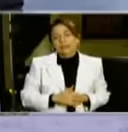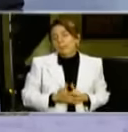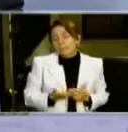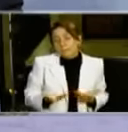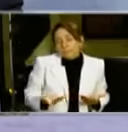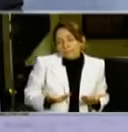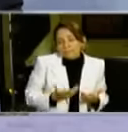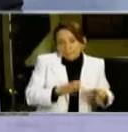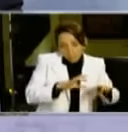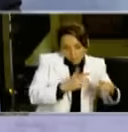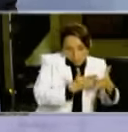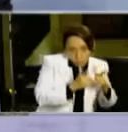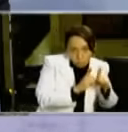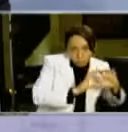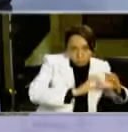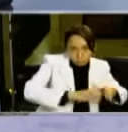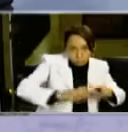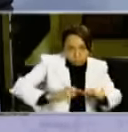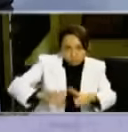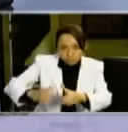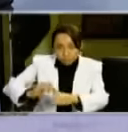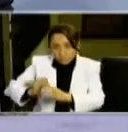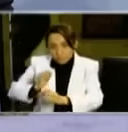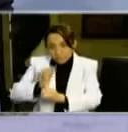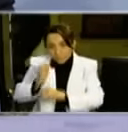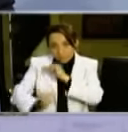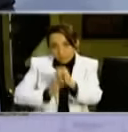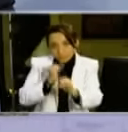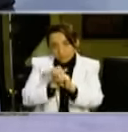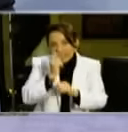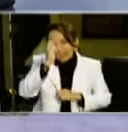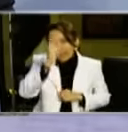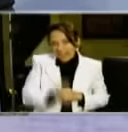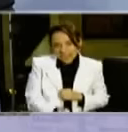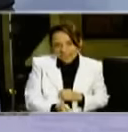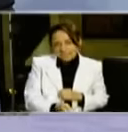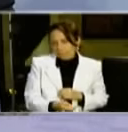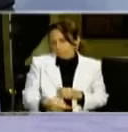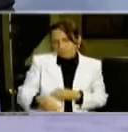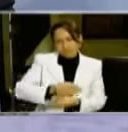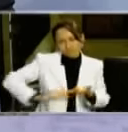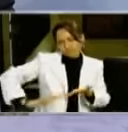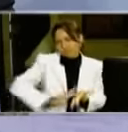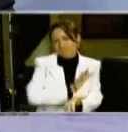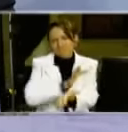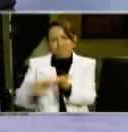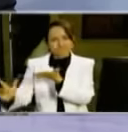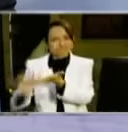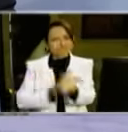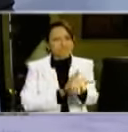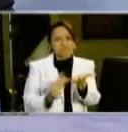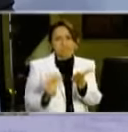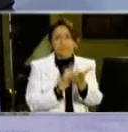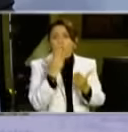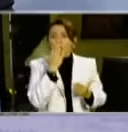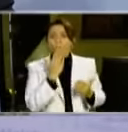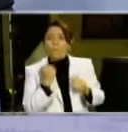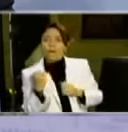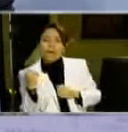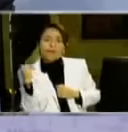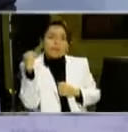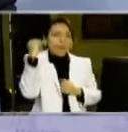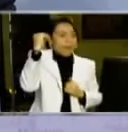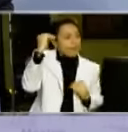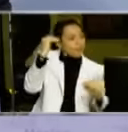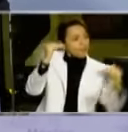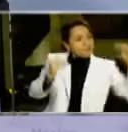las organizaciones internacionales son organizaciones multilaterales y no organizaciones supranacionales.